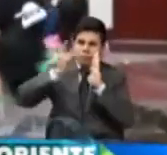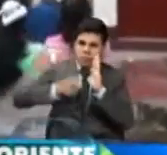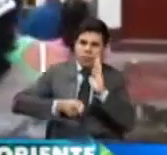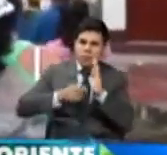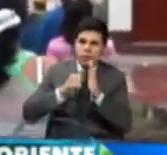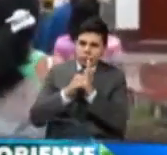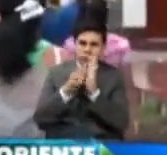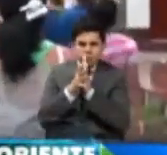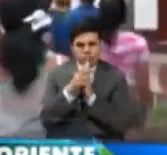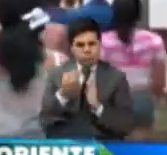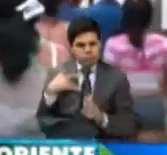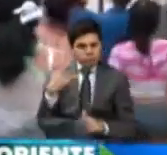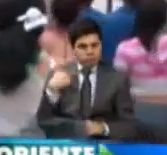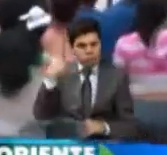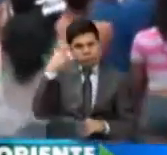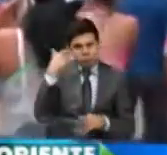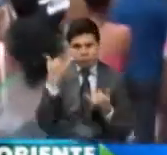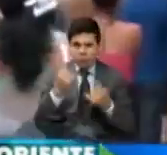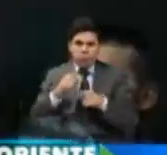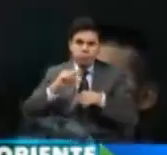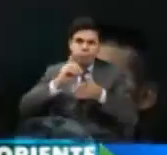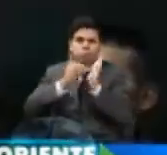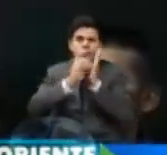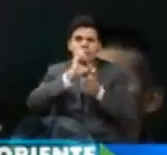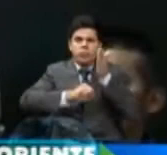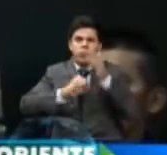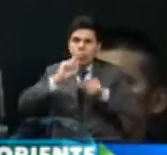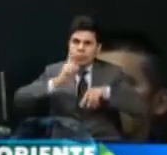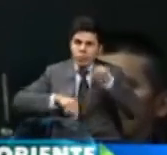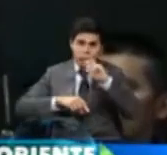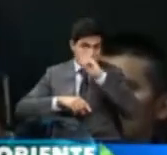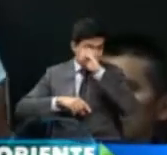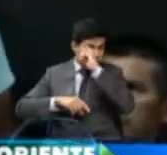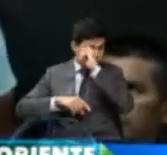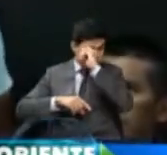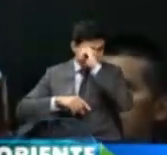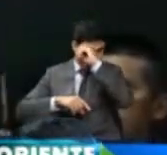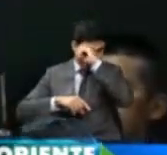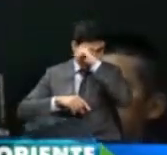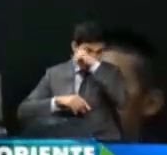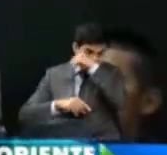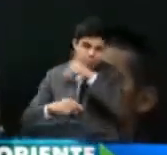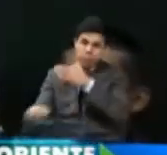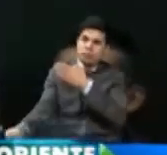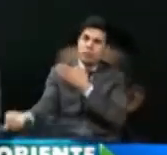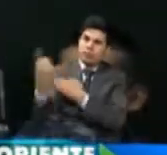ella considera no puede hacer. Para decir que me va a denunciar a mí